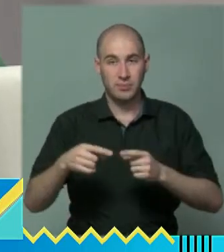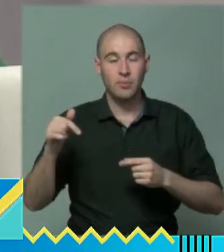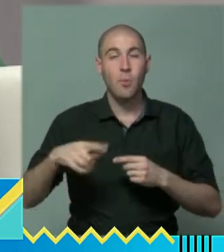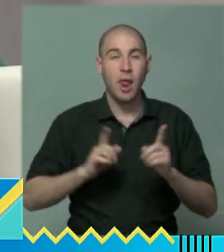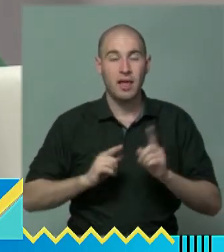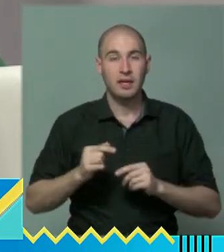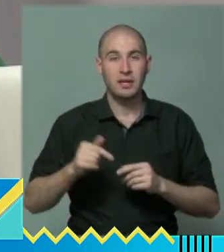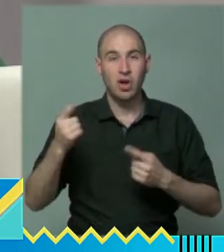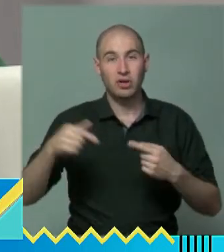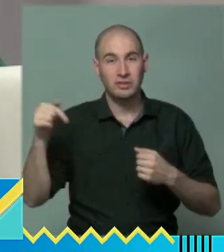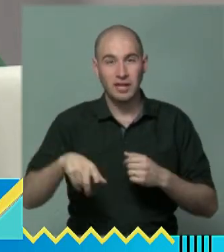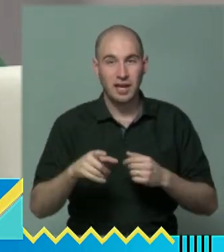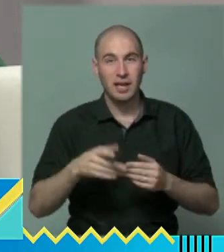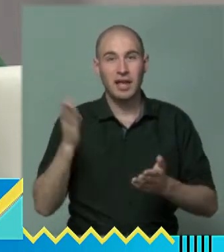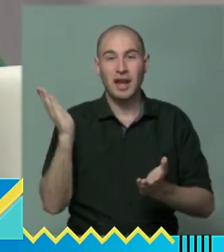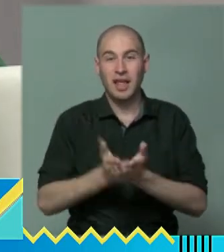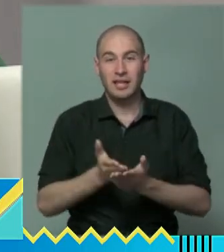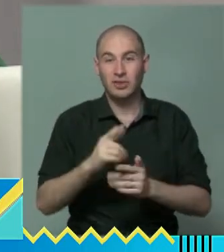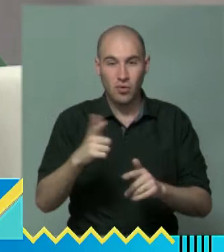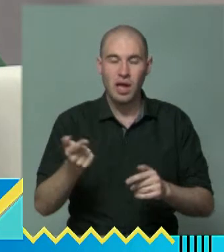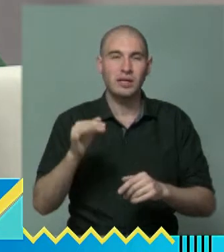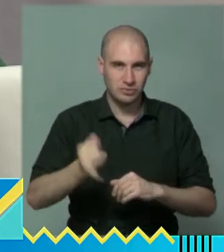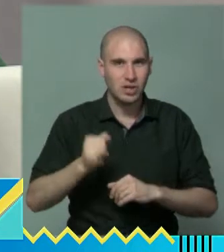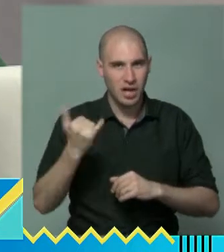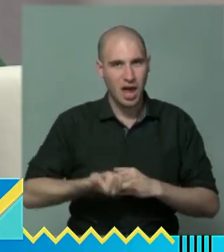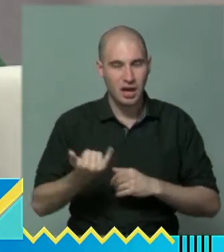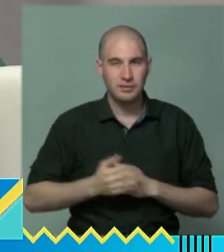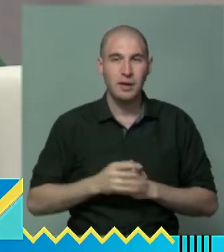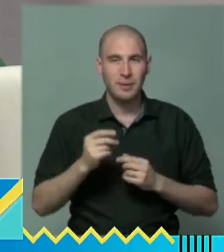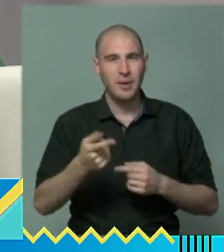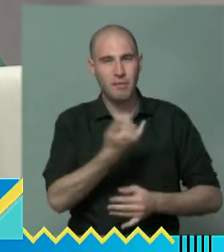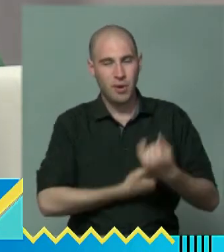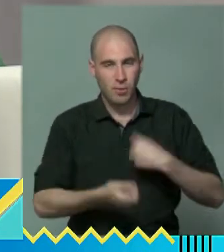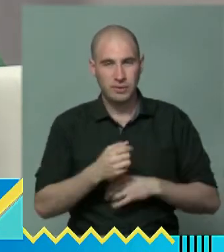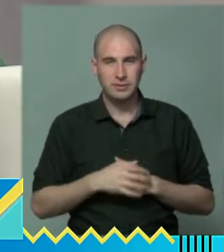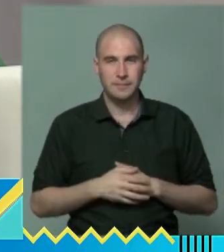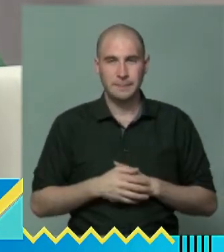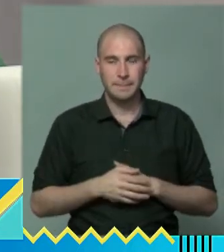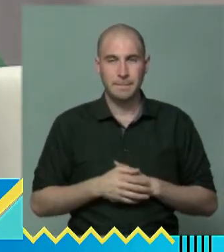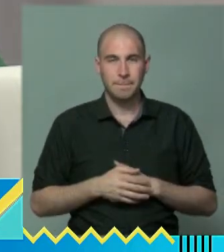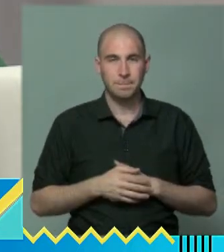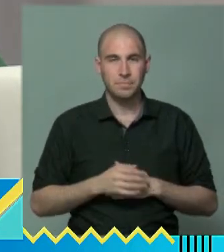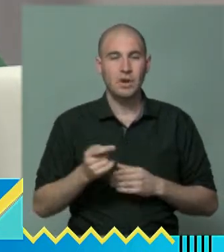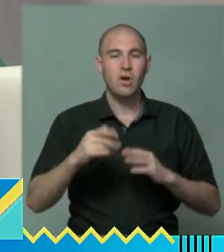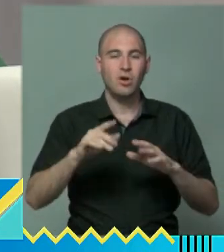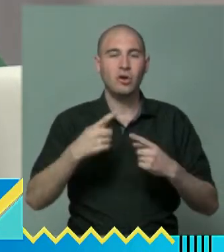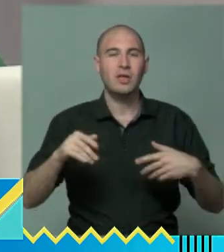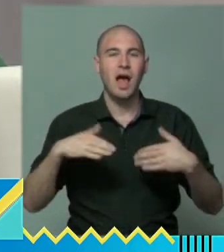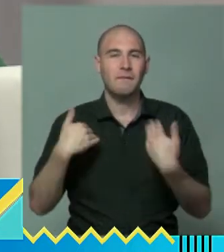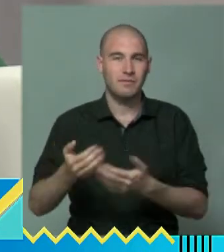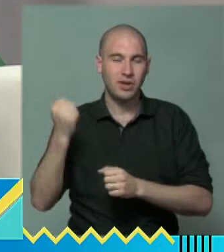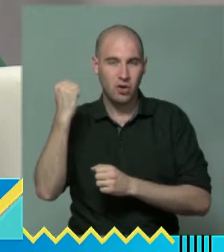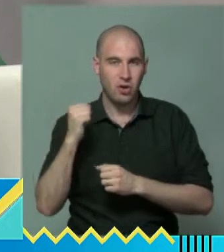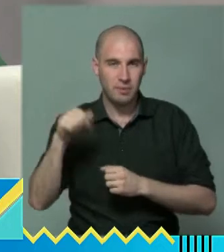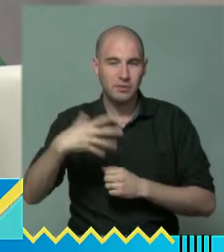que el acto no quede impune. Claro. Más allá, como bien apuntaba él, desde el provecho económico de